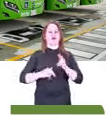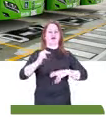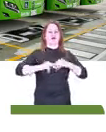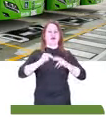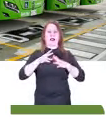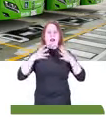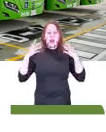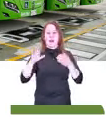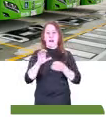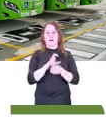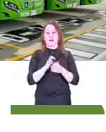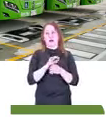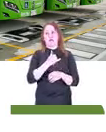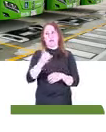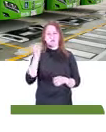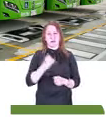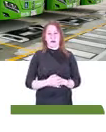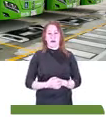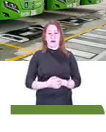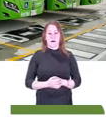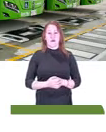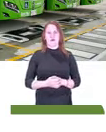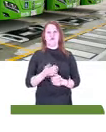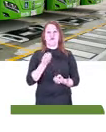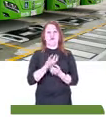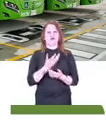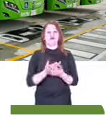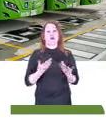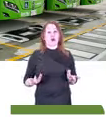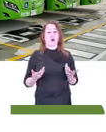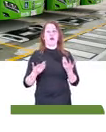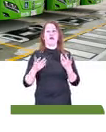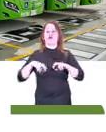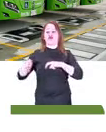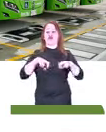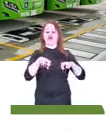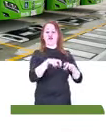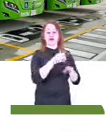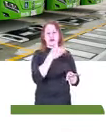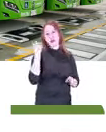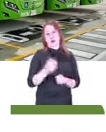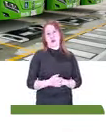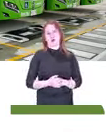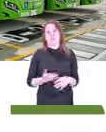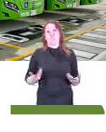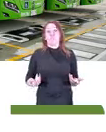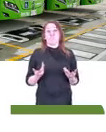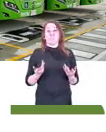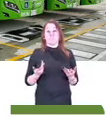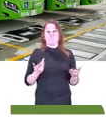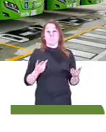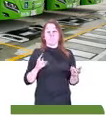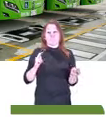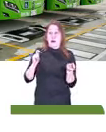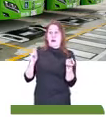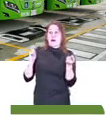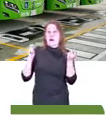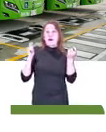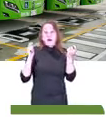en la ciudad funcionando, que tenemos obras que nos van a ayudar a movernos mucho mejor. Y entonces, volviendo a esa transición que tenemos que